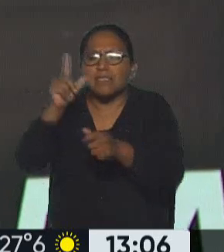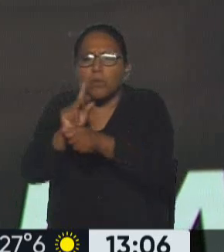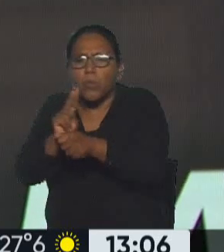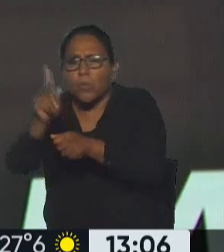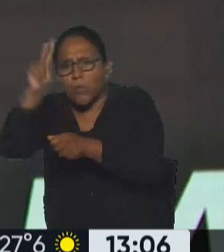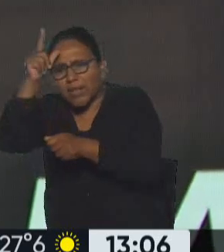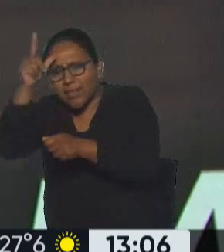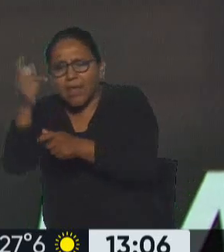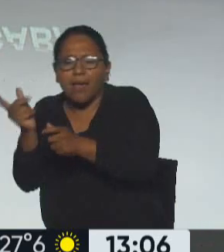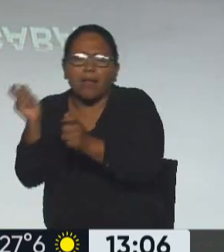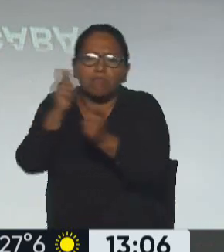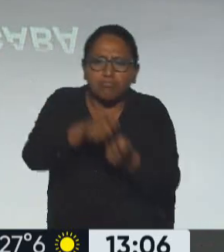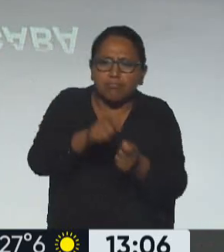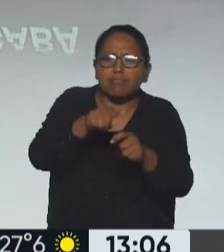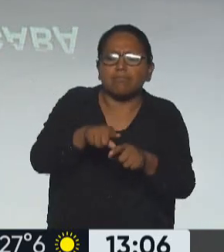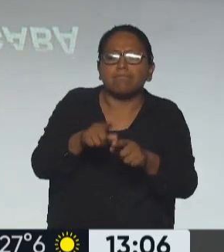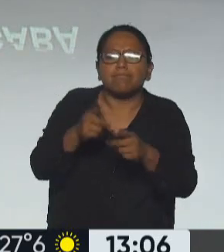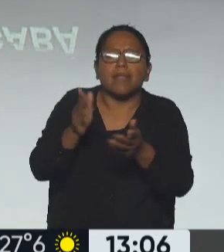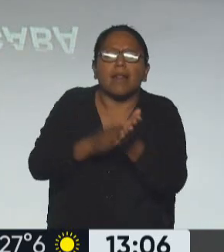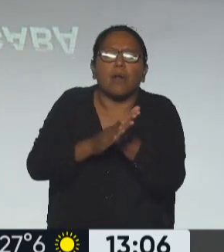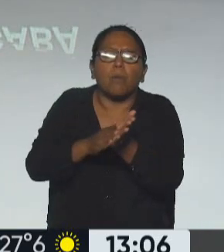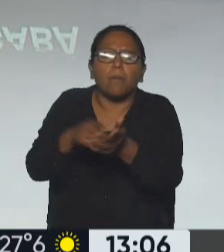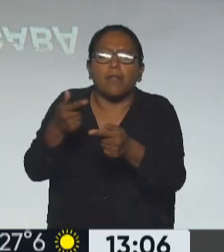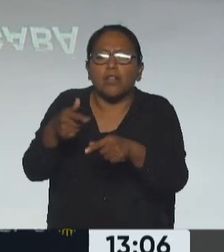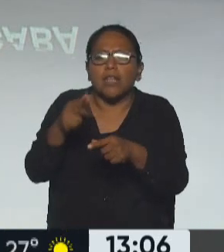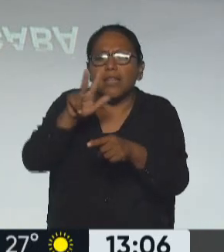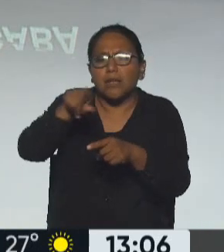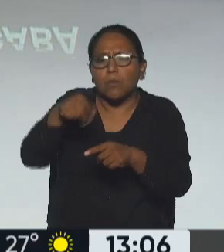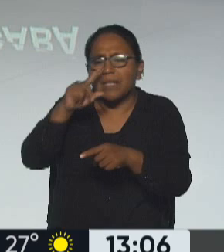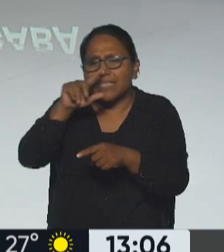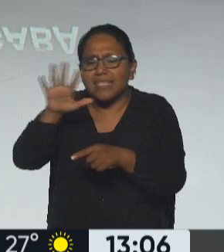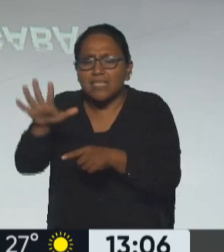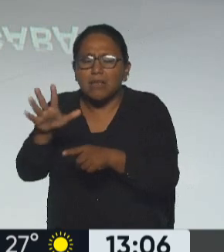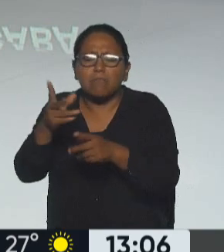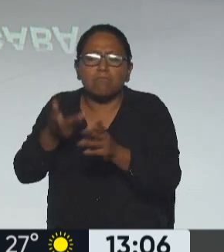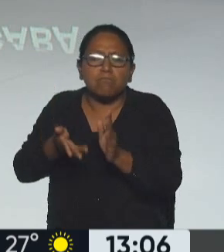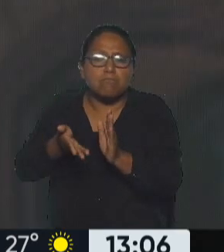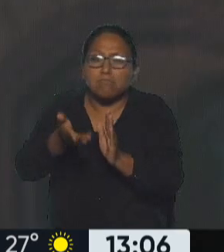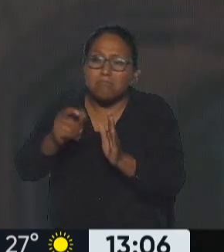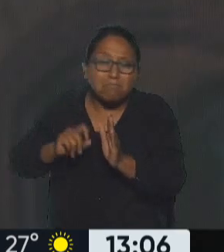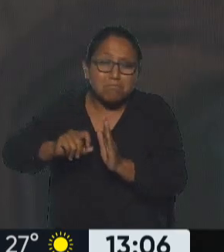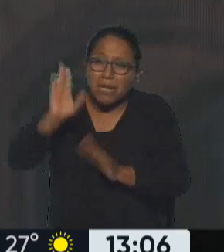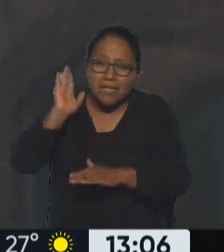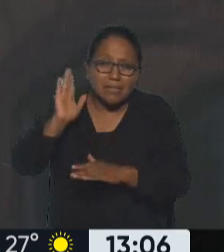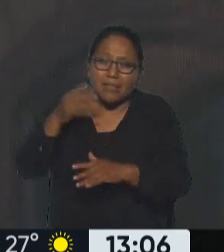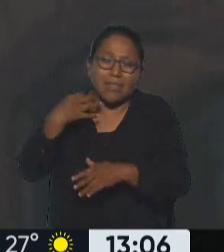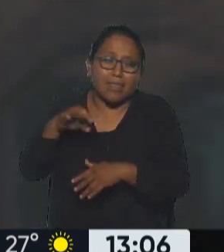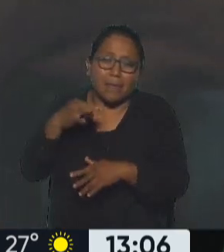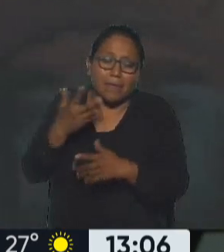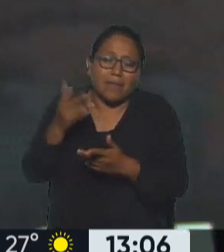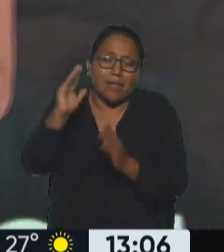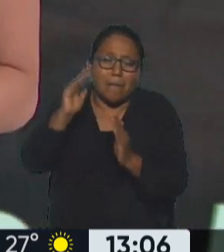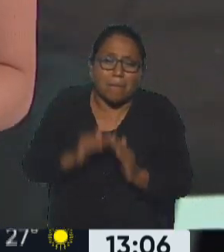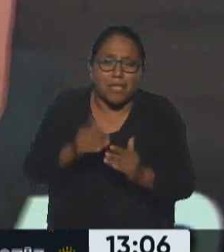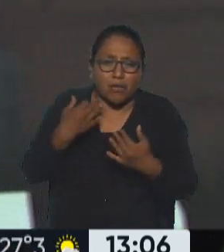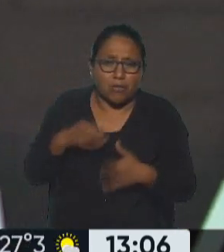a la ciudad de Buenos Aires el principal argumento es este tres con 75 es mucho más de lo que debería recibir por